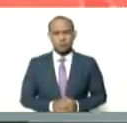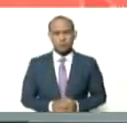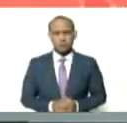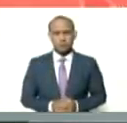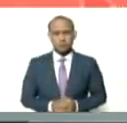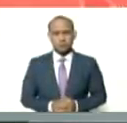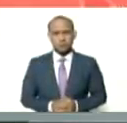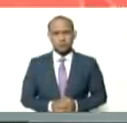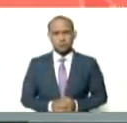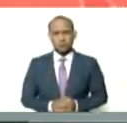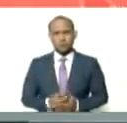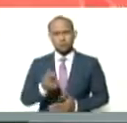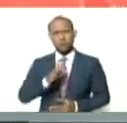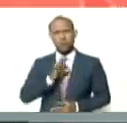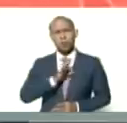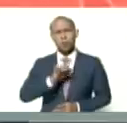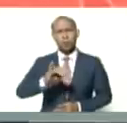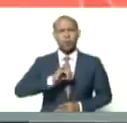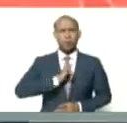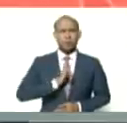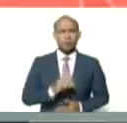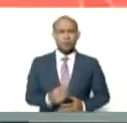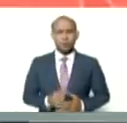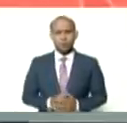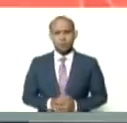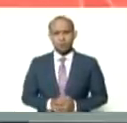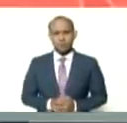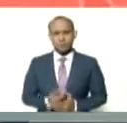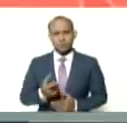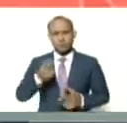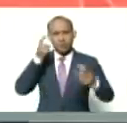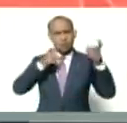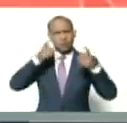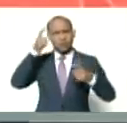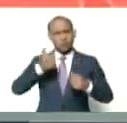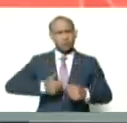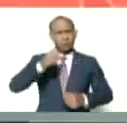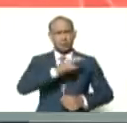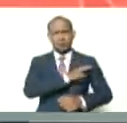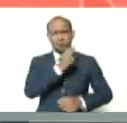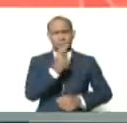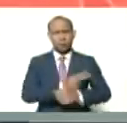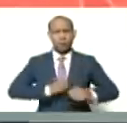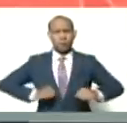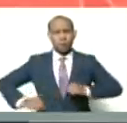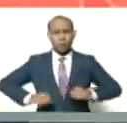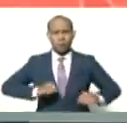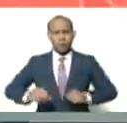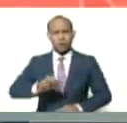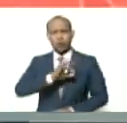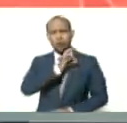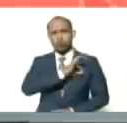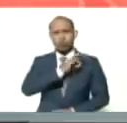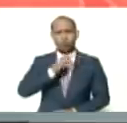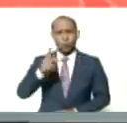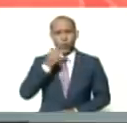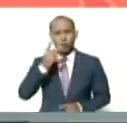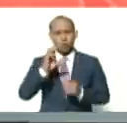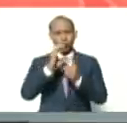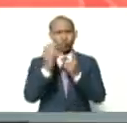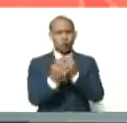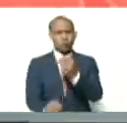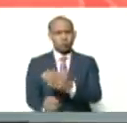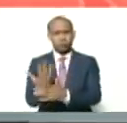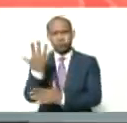Es un fenómeno de identidad. El chavismo es el más poderoso movimiento sociopolítico-cultural que ha